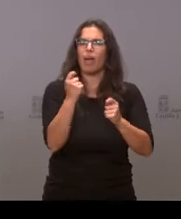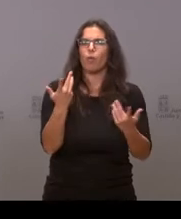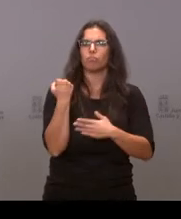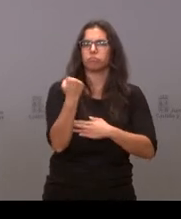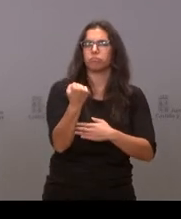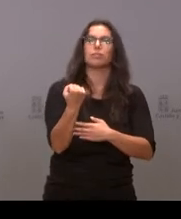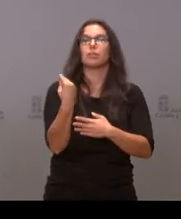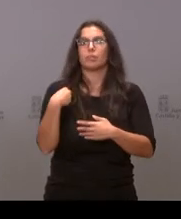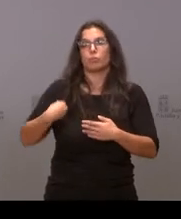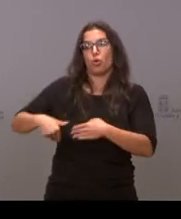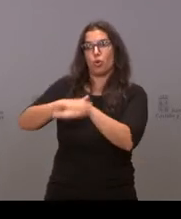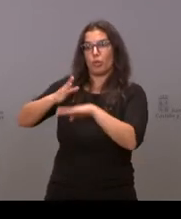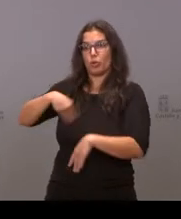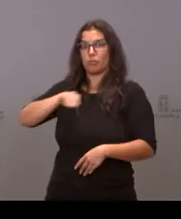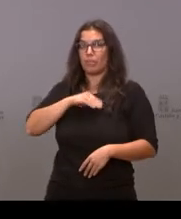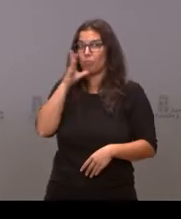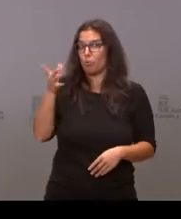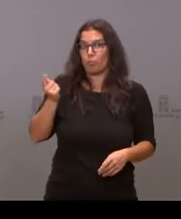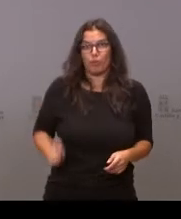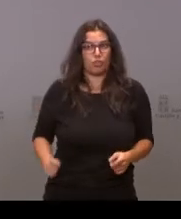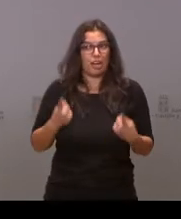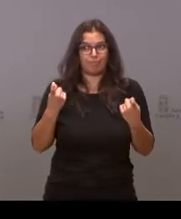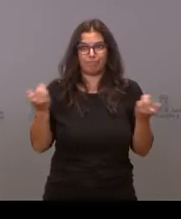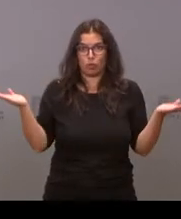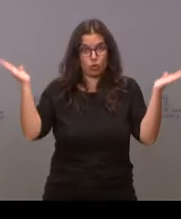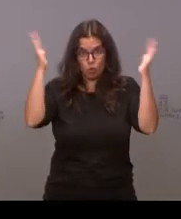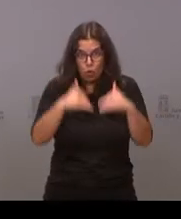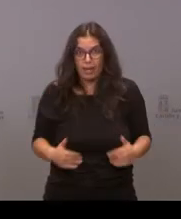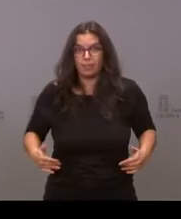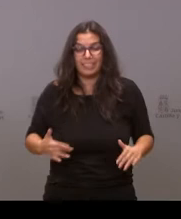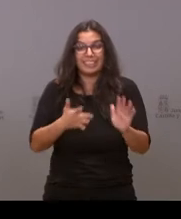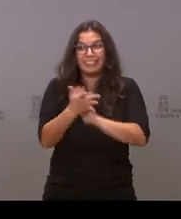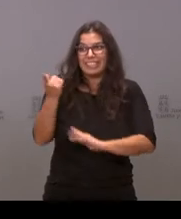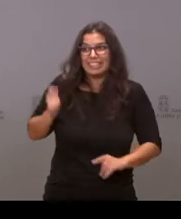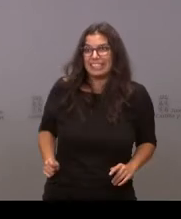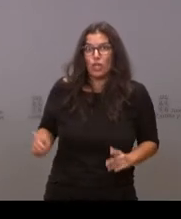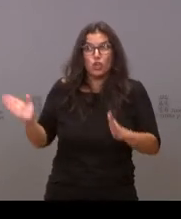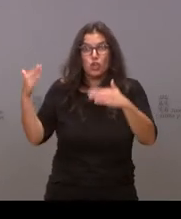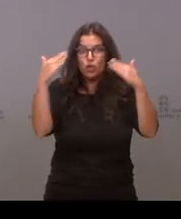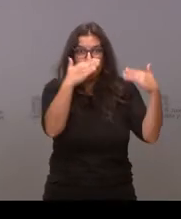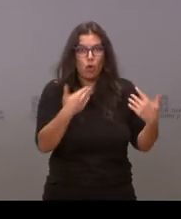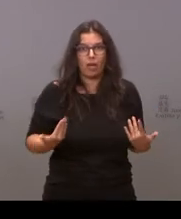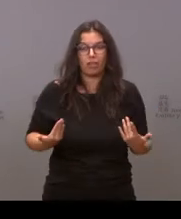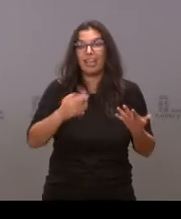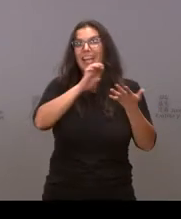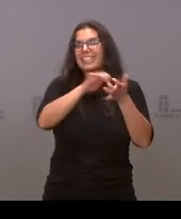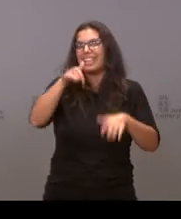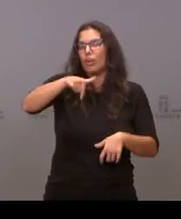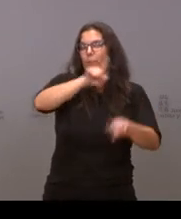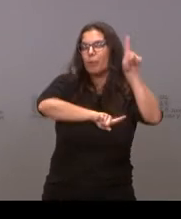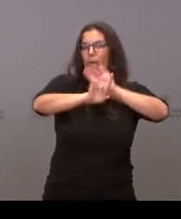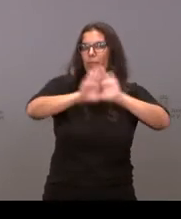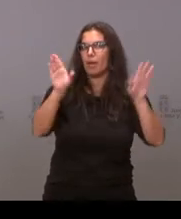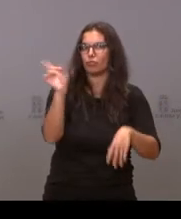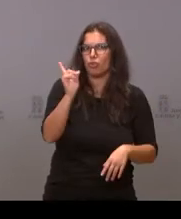falta de profesionales porque de lo que estamos hablando es de escasez de profesionales no en castilla y león' en toda